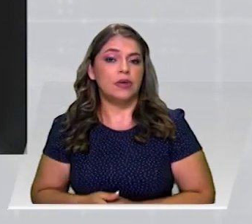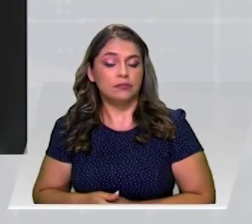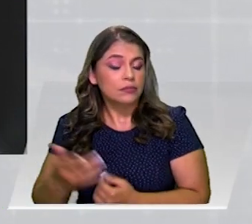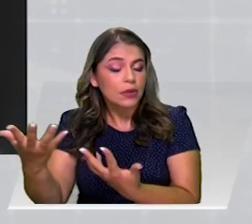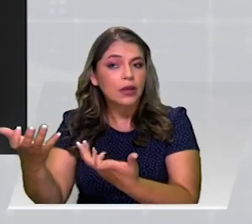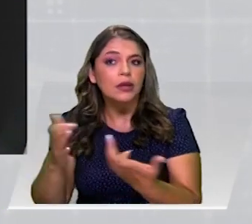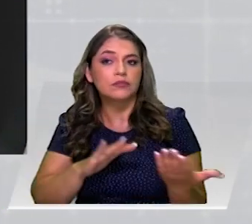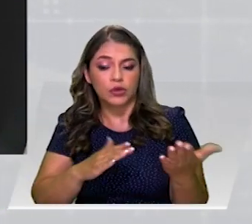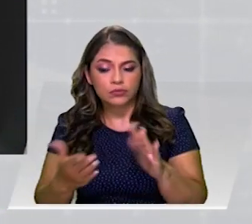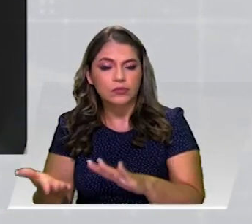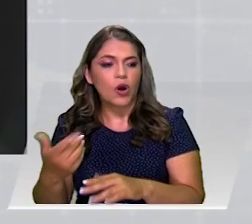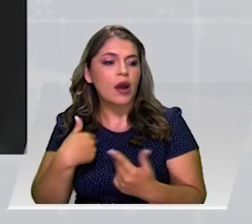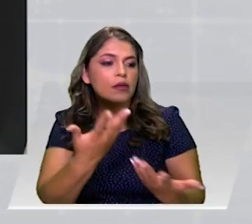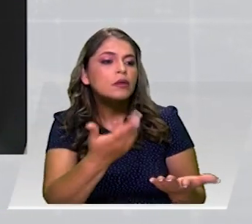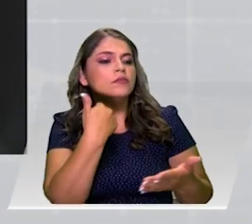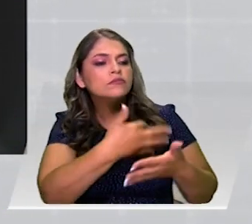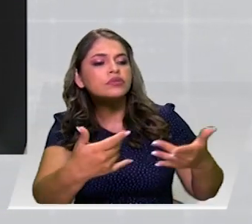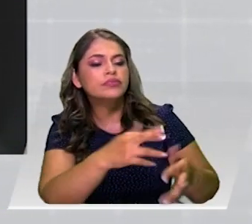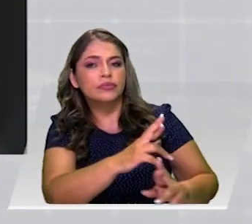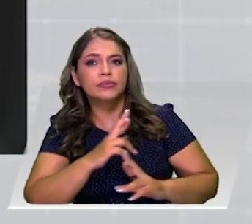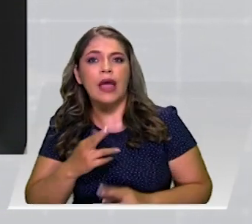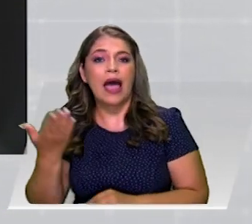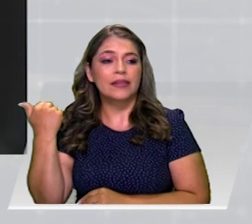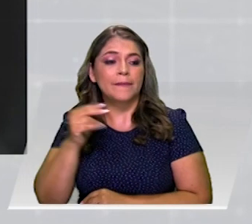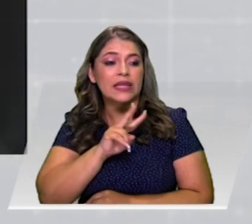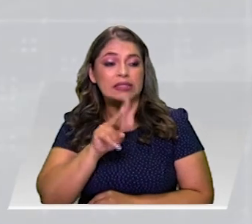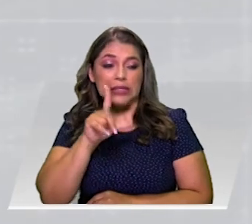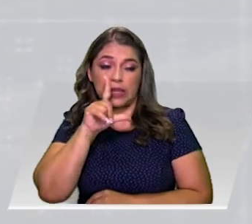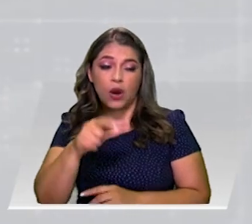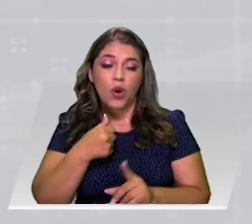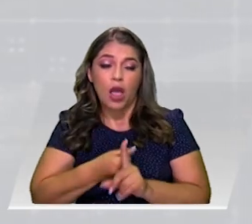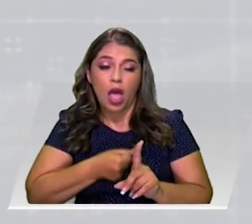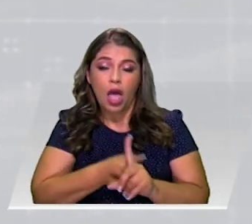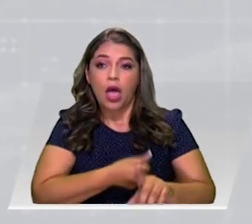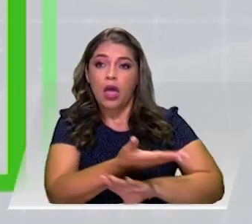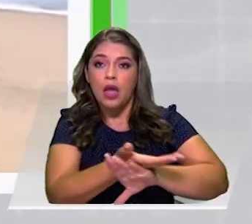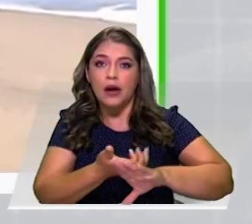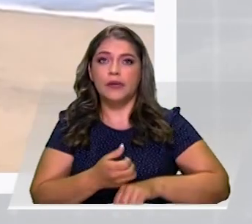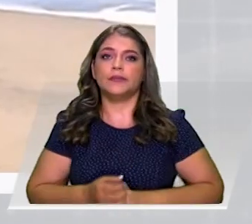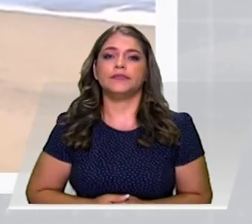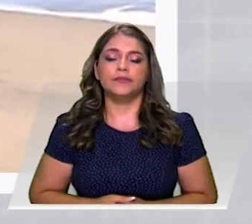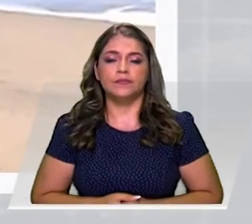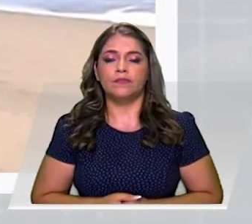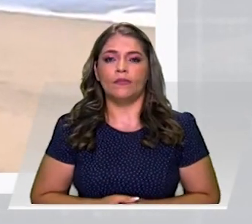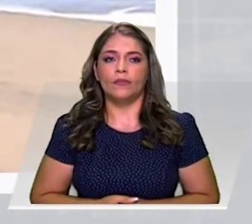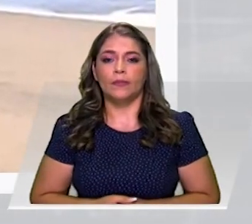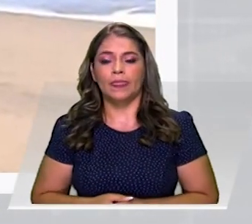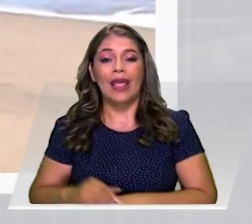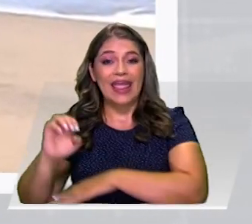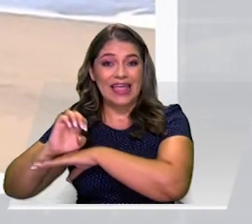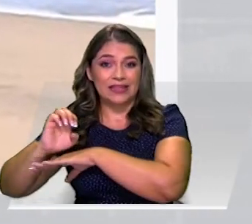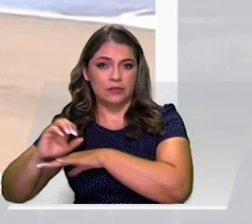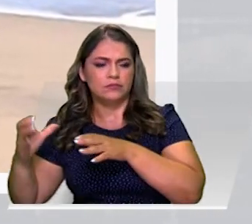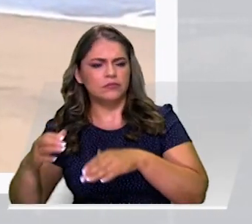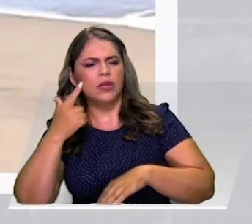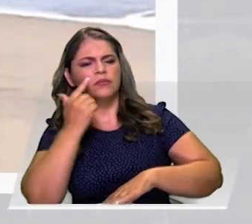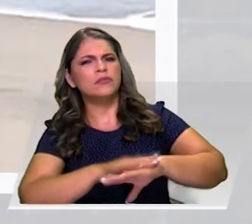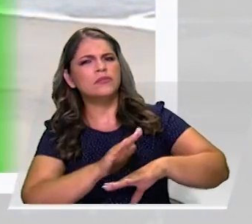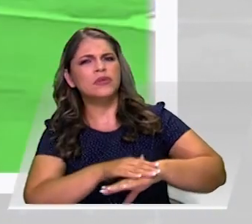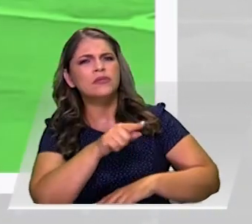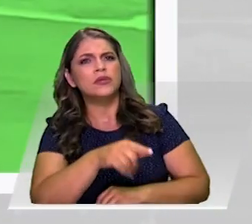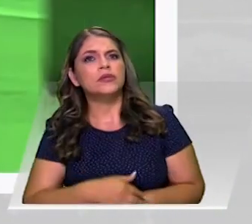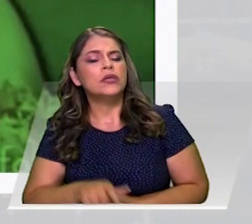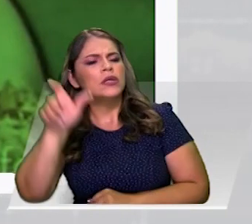martha libre sepúlveda campo desde el 27 de julio esta entidad también solicitó los protocolos de manejo para el